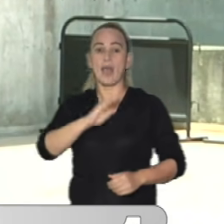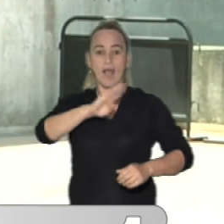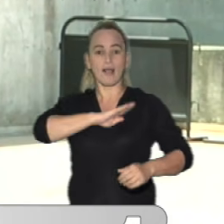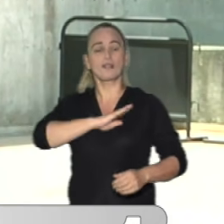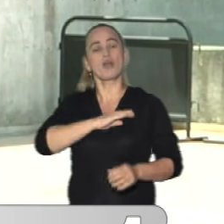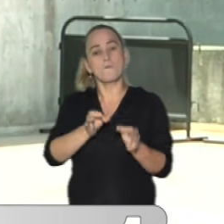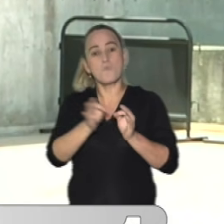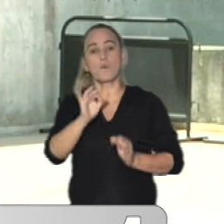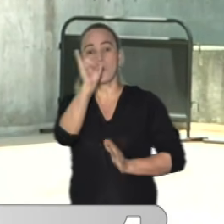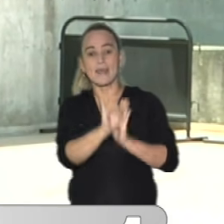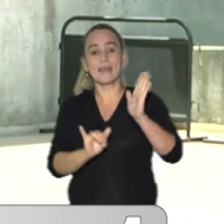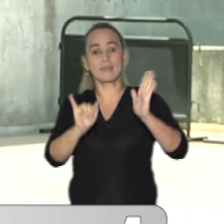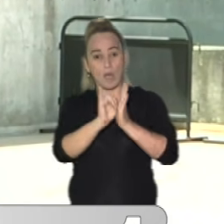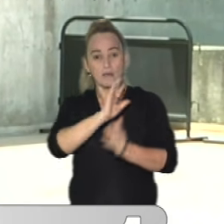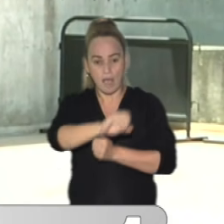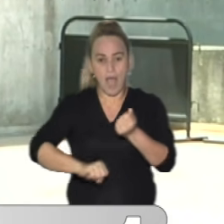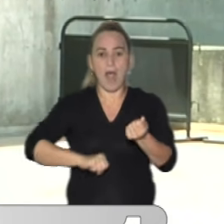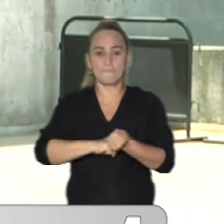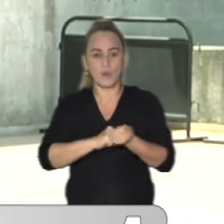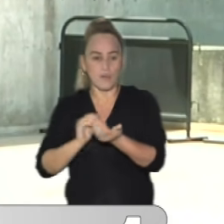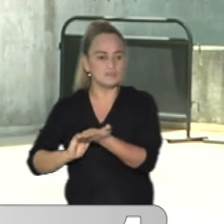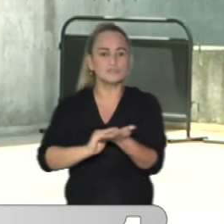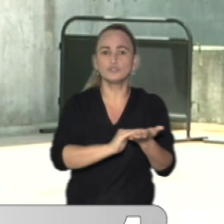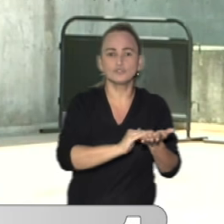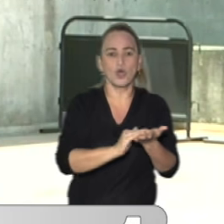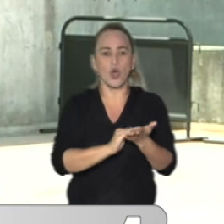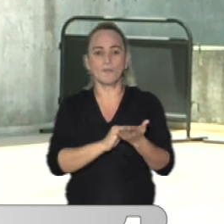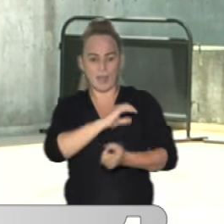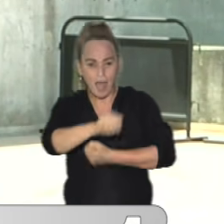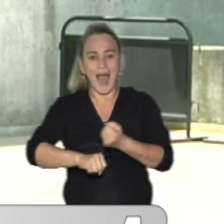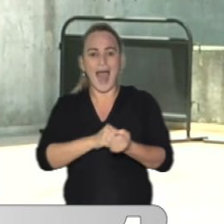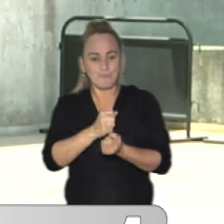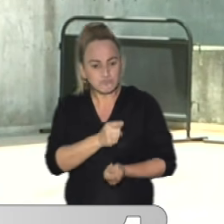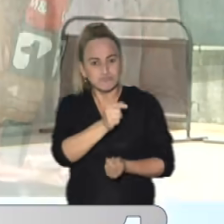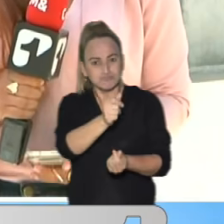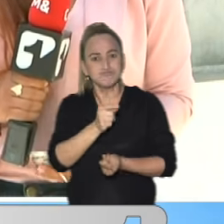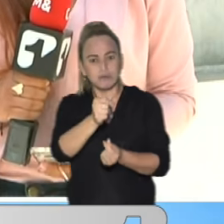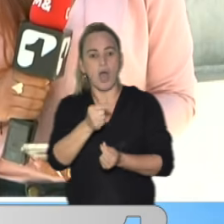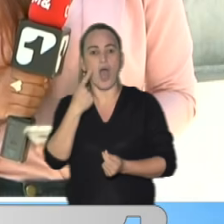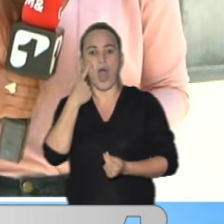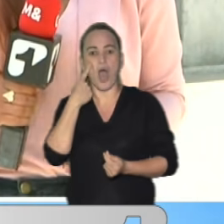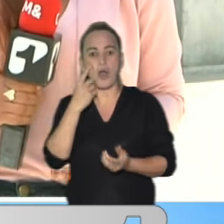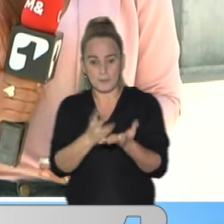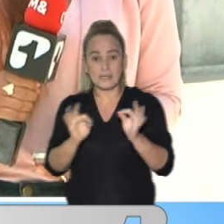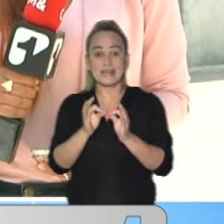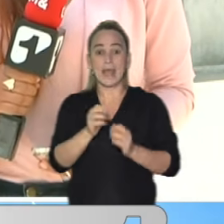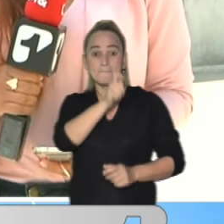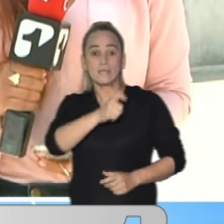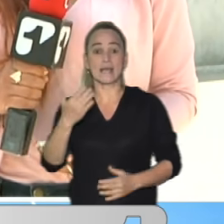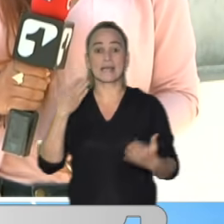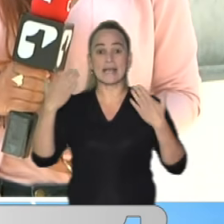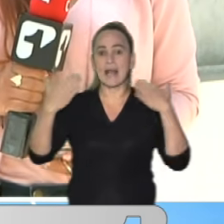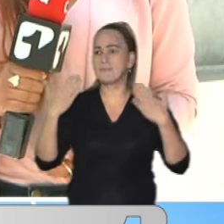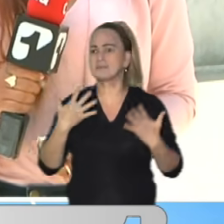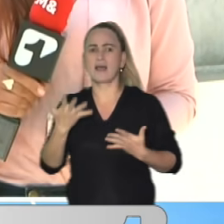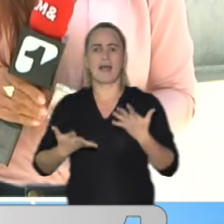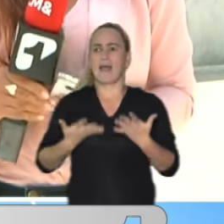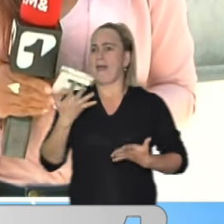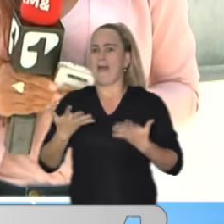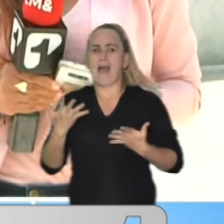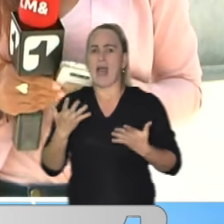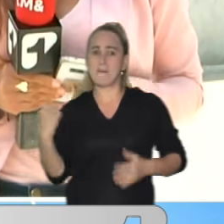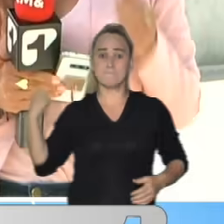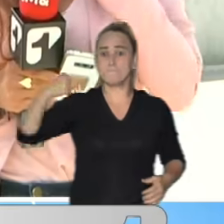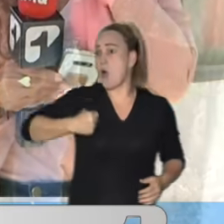alcaldía del municipio de Ituango, tratando inicialmente de entregar ayudas humanitarias, teniendo en cuenta que estos campesinos salen prácticamente con